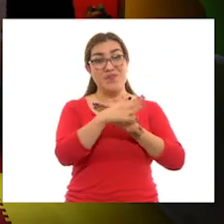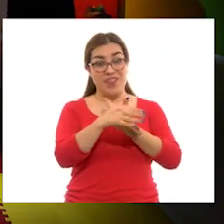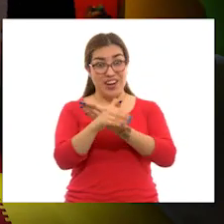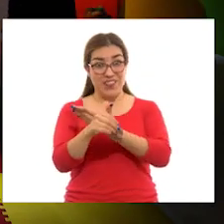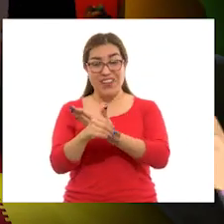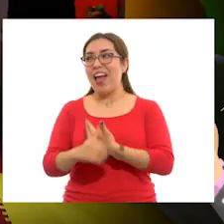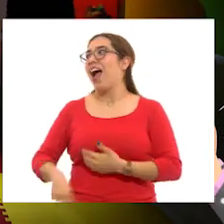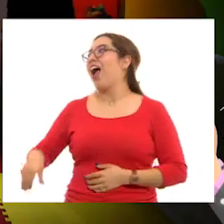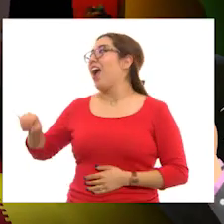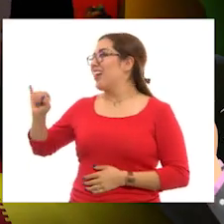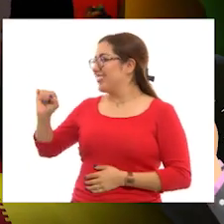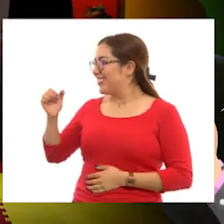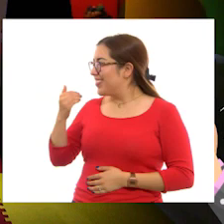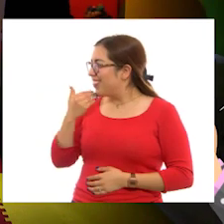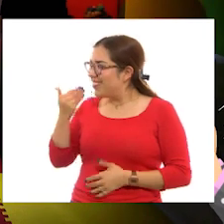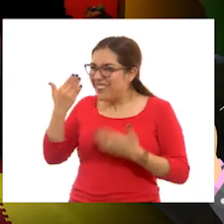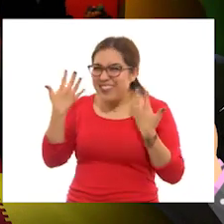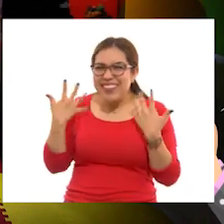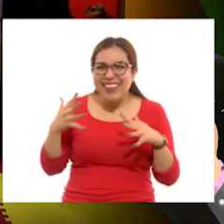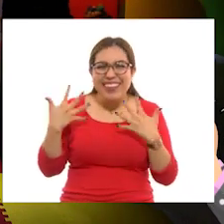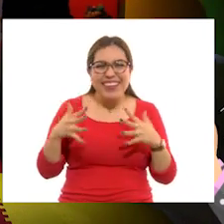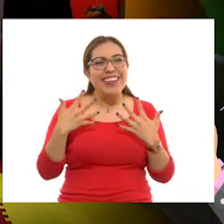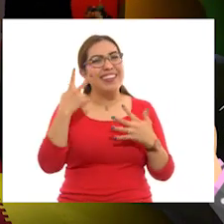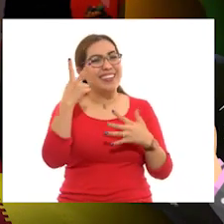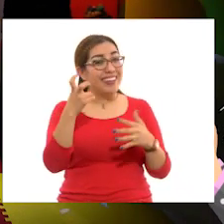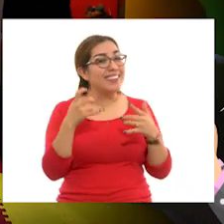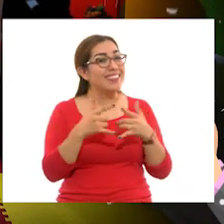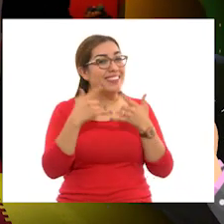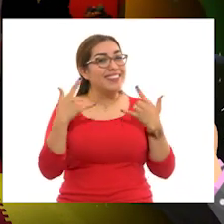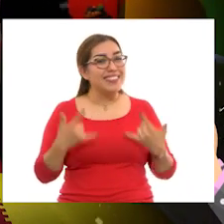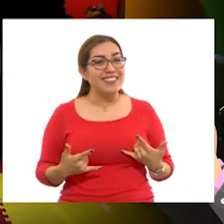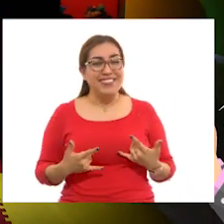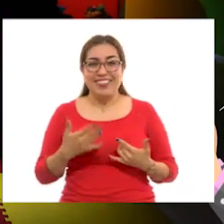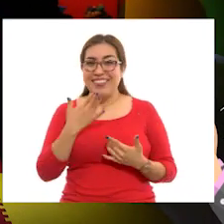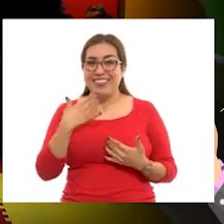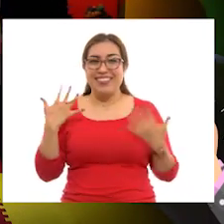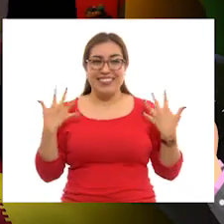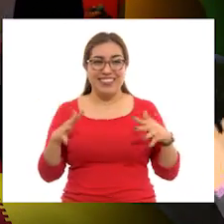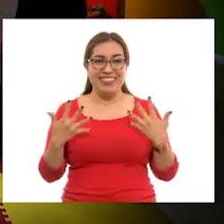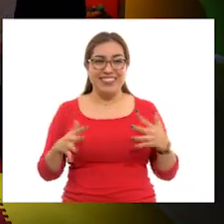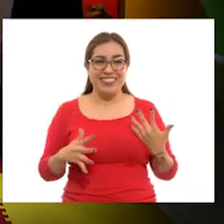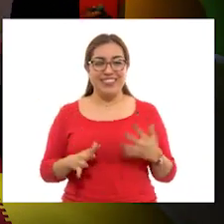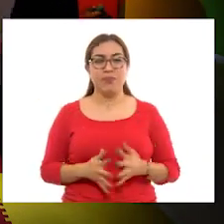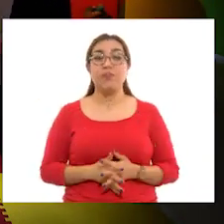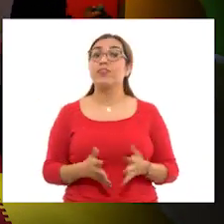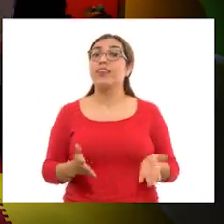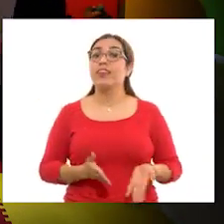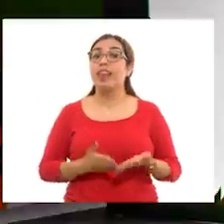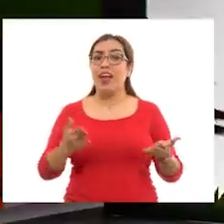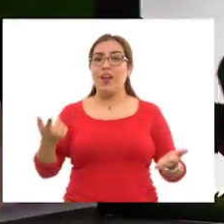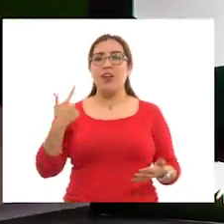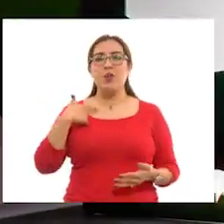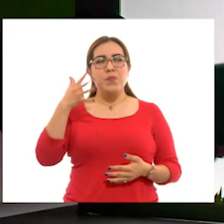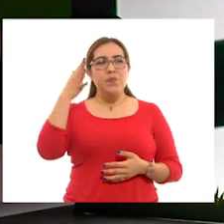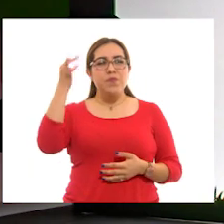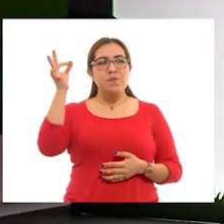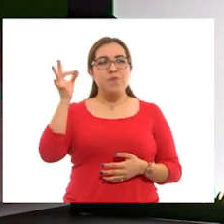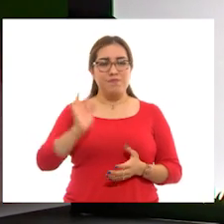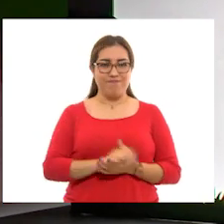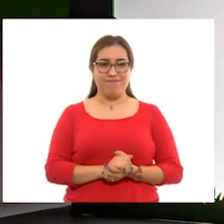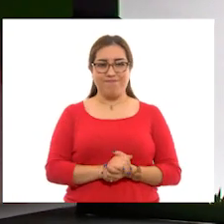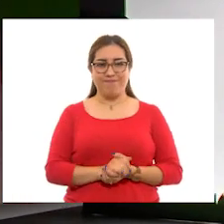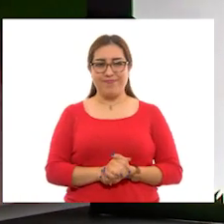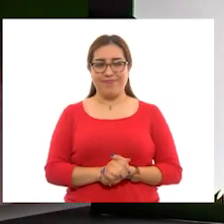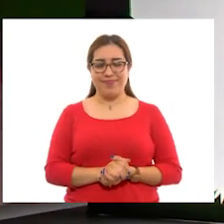¡Muy bien! ¡Sí! ¡Ese es el cuento! ¡Bien! Ahora yo elijo uno más. ¡Uno más! ¡Qué